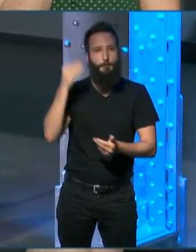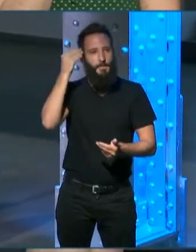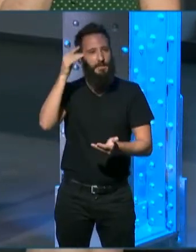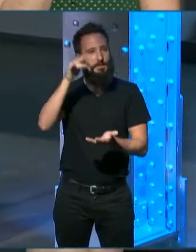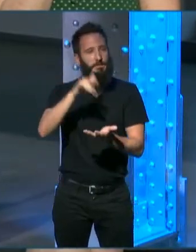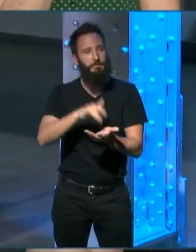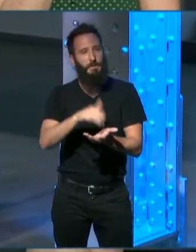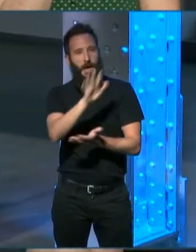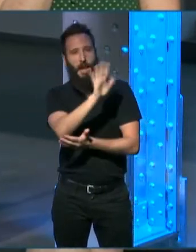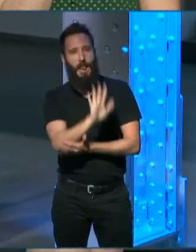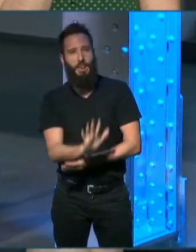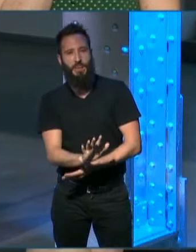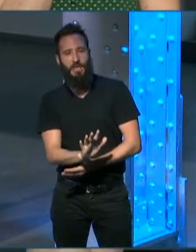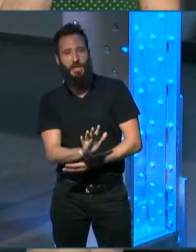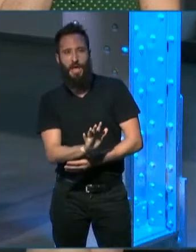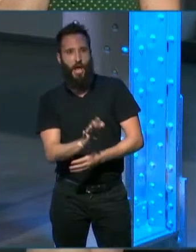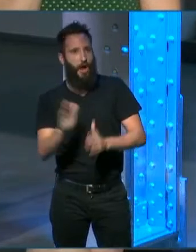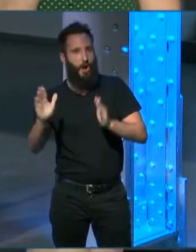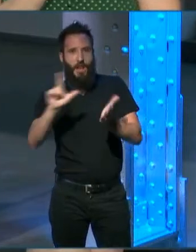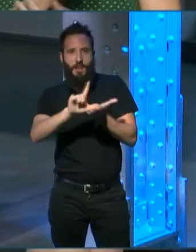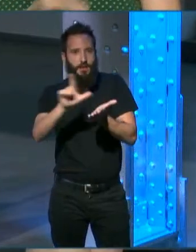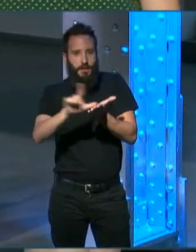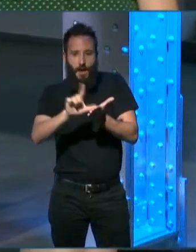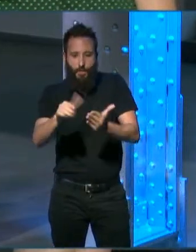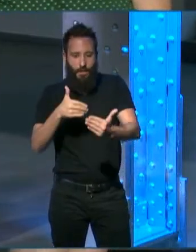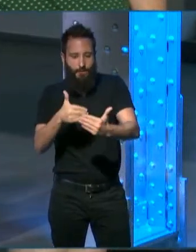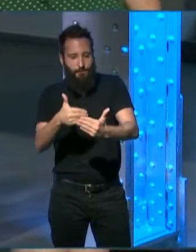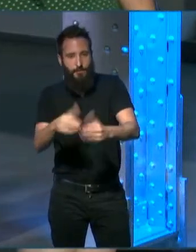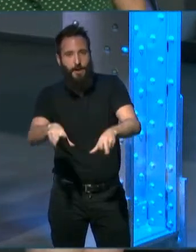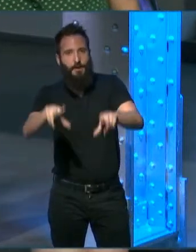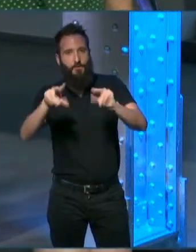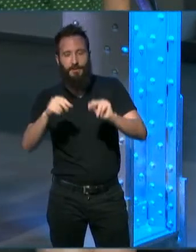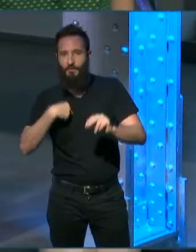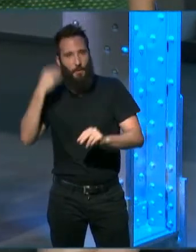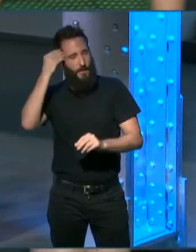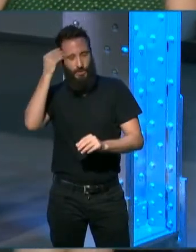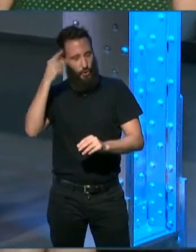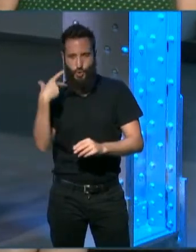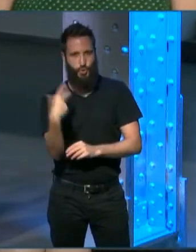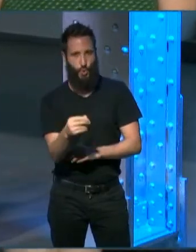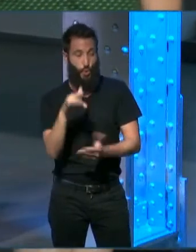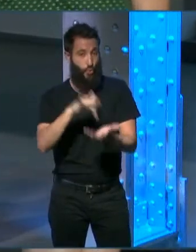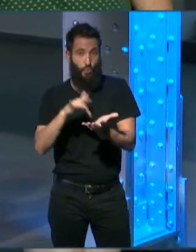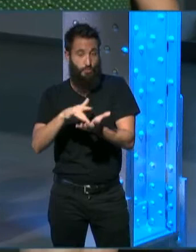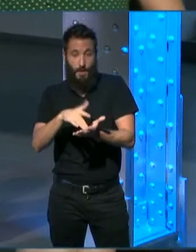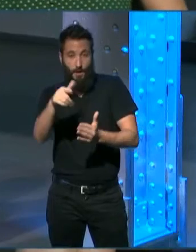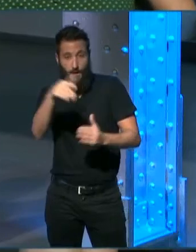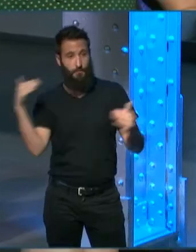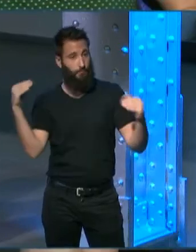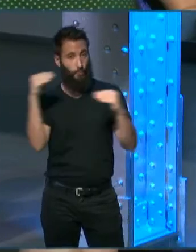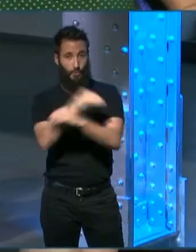ser como que fuese el último momento de la literatura, que creo que no es, pero hay esa contradicción a la hora de